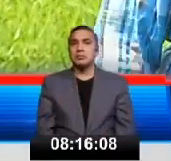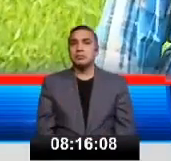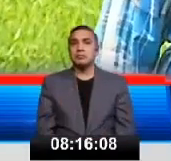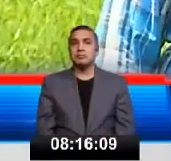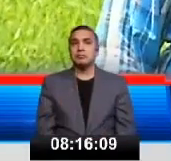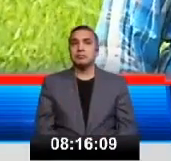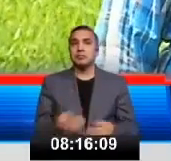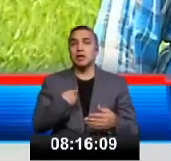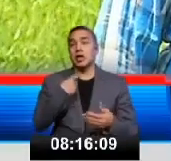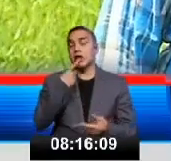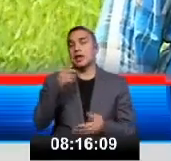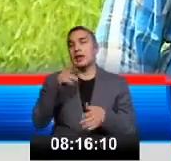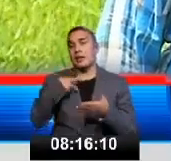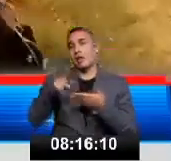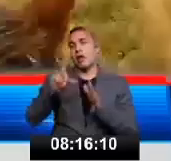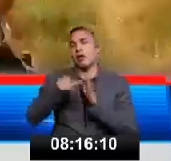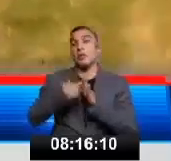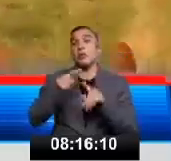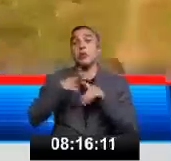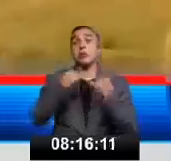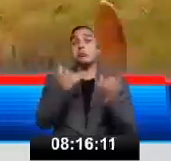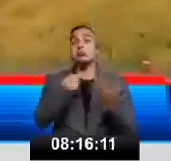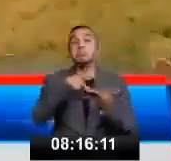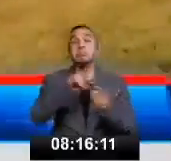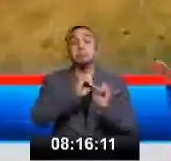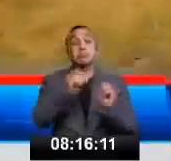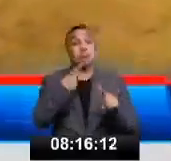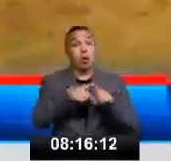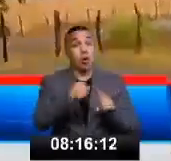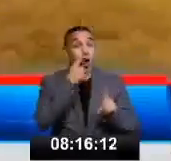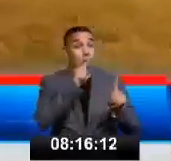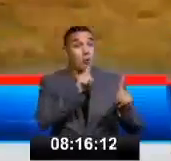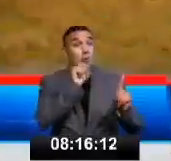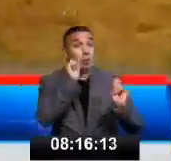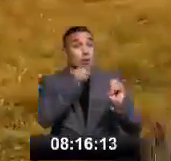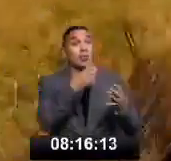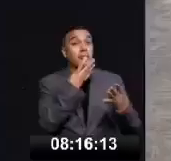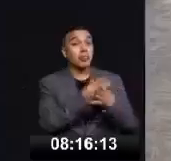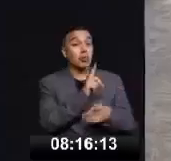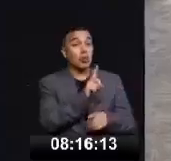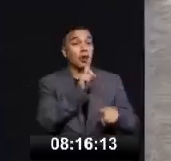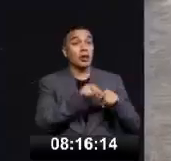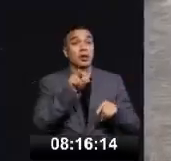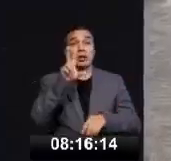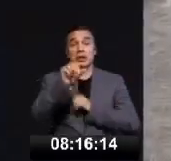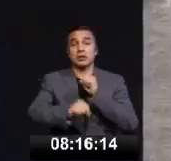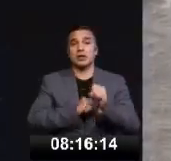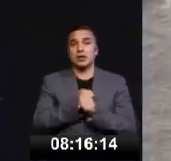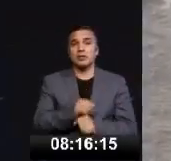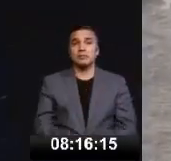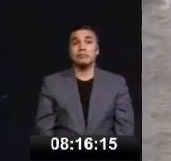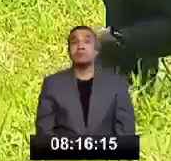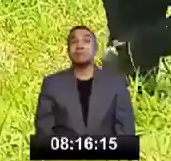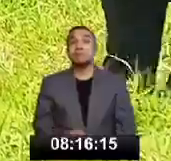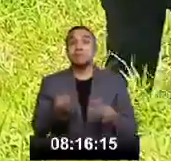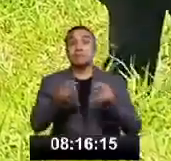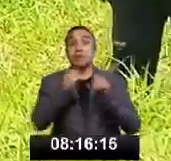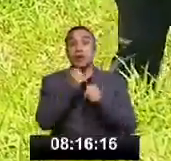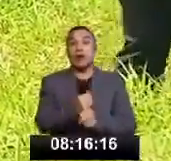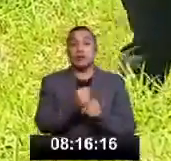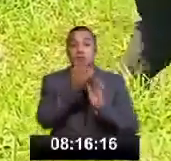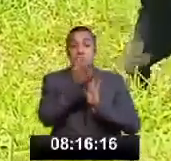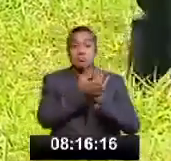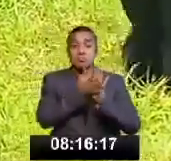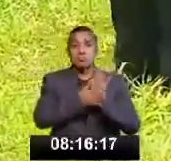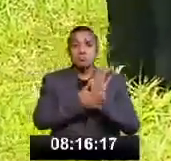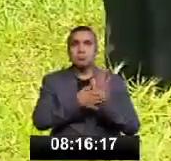no les ha pagado. El aprendido pudo haber estado de 1 a 3 años en prisión, pero eso no ocurrió. Además de faenar a sus caballos, a